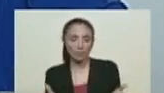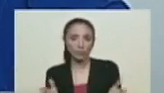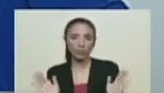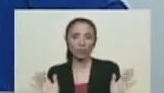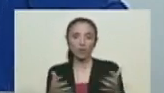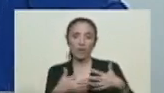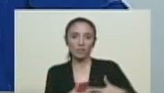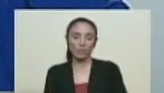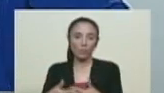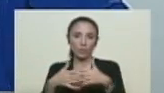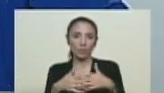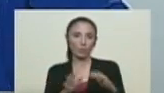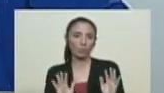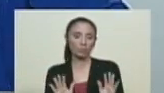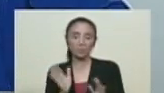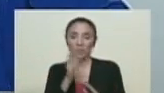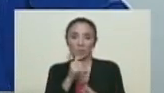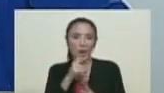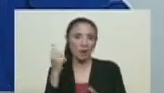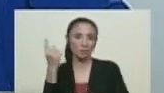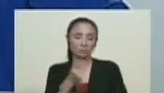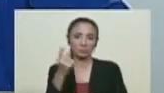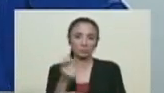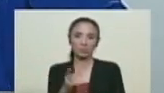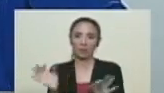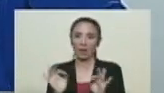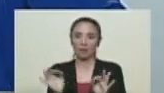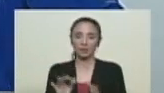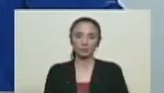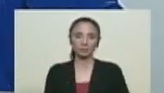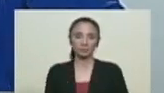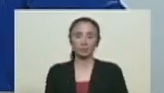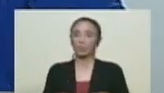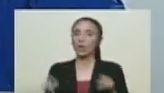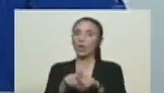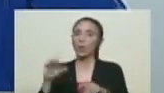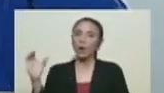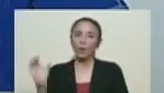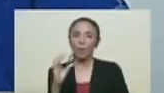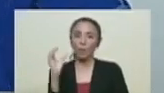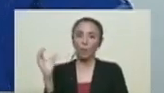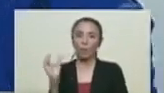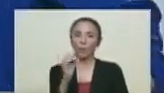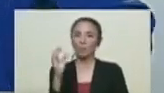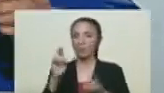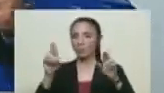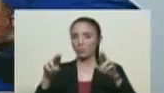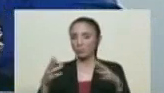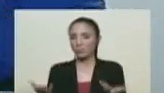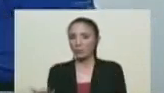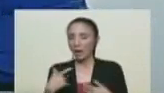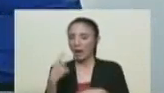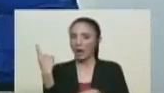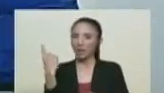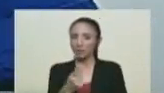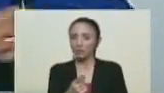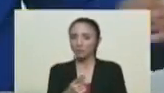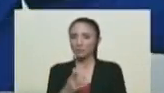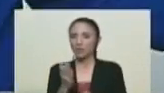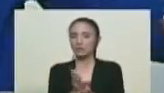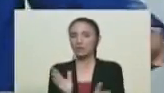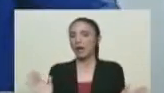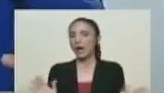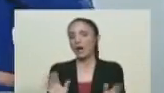gobierno de los Estados Unidos y del gobierno colombiano para inscribirse como candidato. Así que es imposible contestar